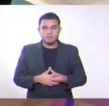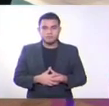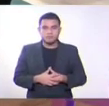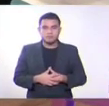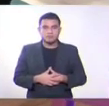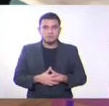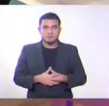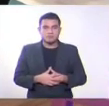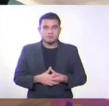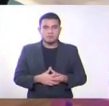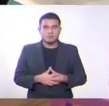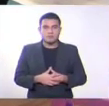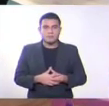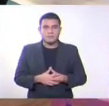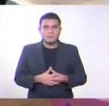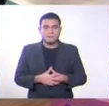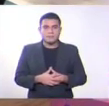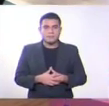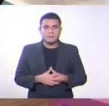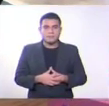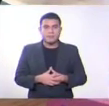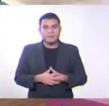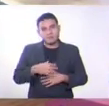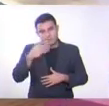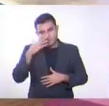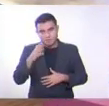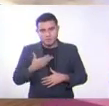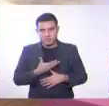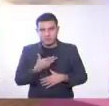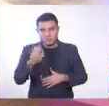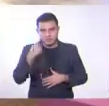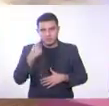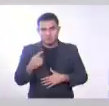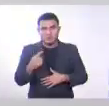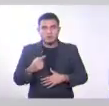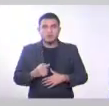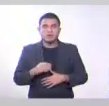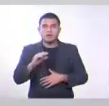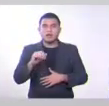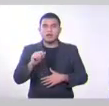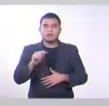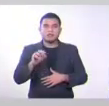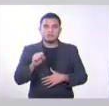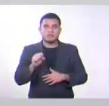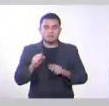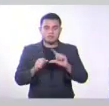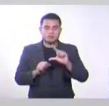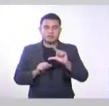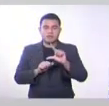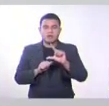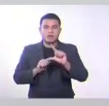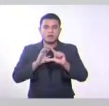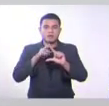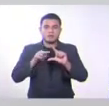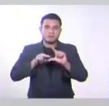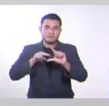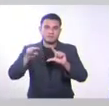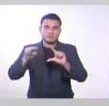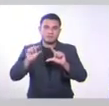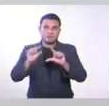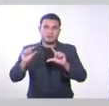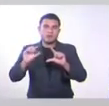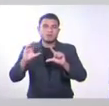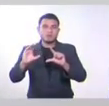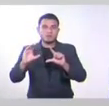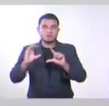los catetos. Si tenemos las longitudes de los catetos A y B y a la hipotenusa la hemos llamado C,